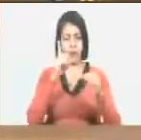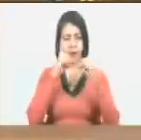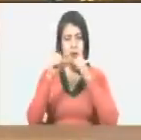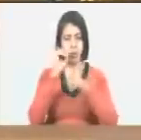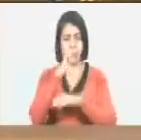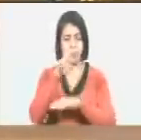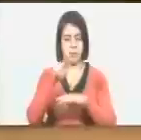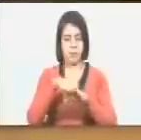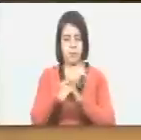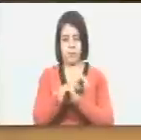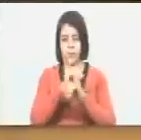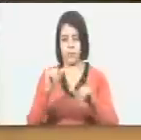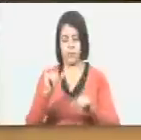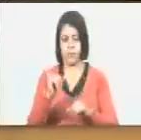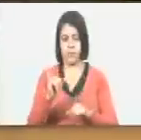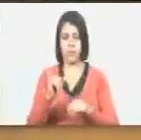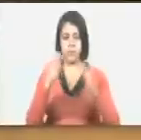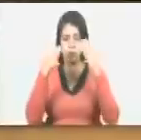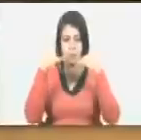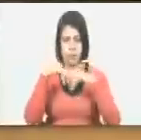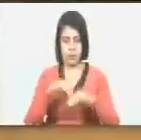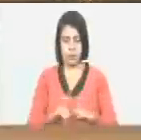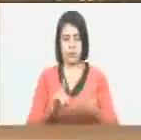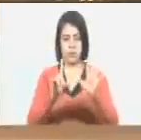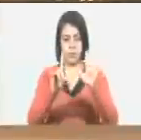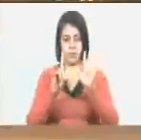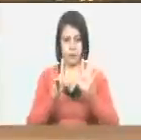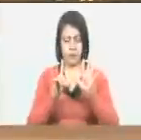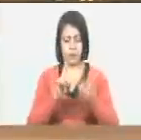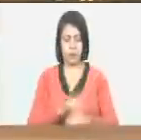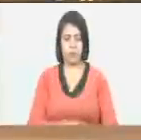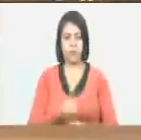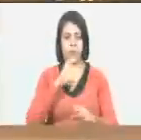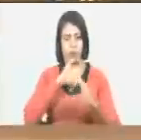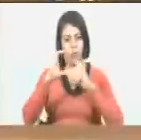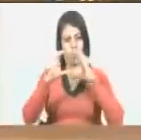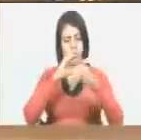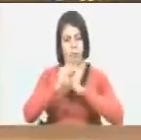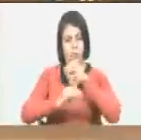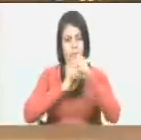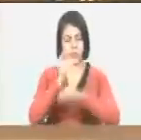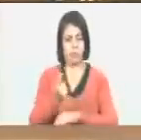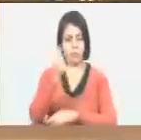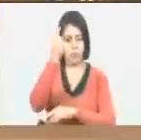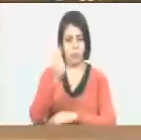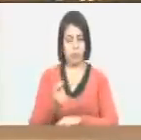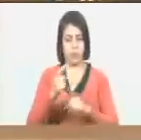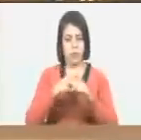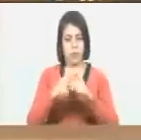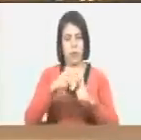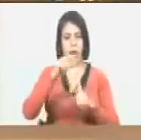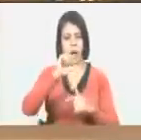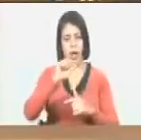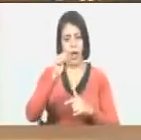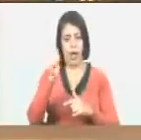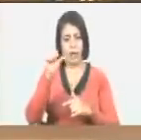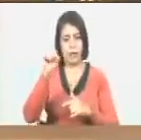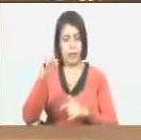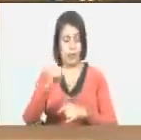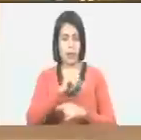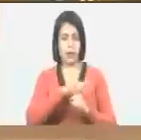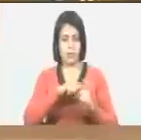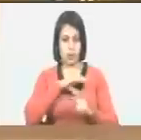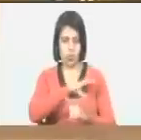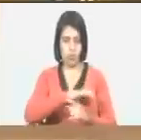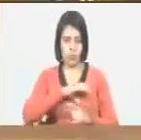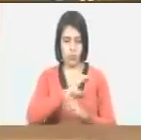Nacional. Estado presidente. En cuenta, secretaria. Siguiente. Cuenta número 6, comunicación suscrita por la diputada Asia Villegas Polja, presidenta de la Comisión